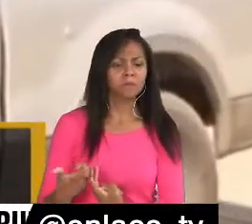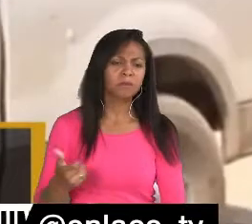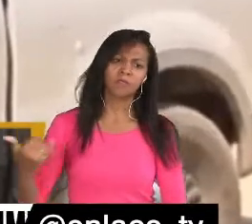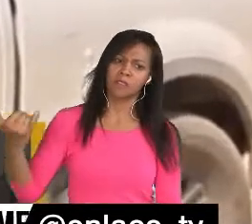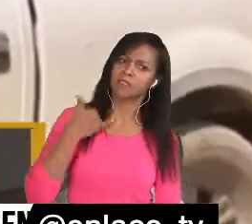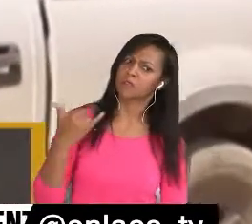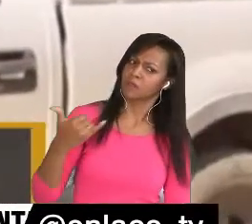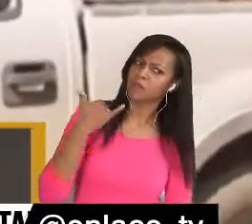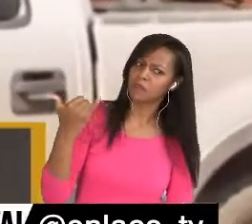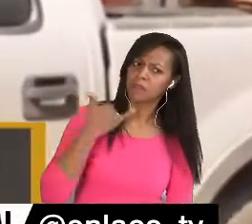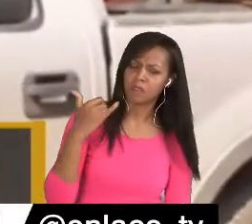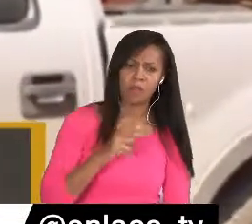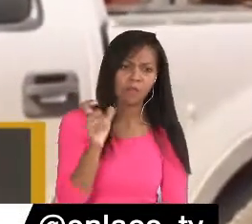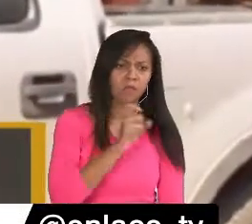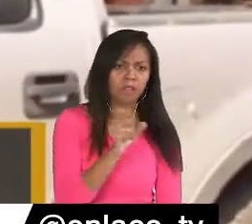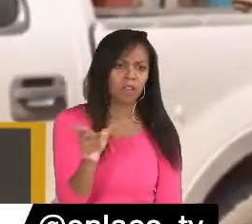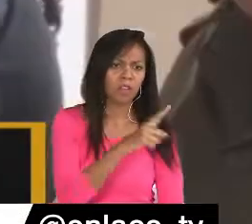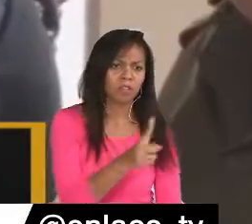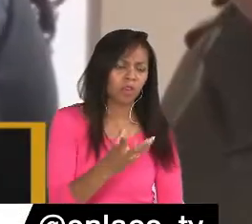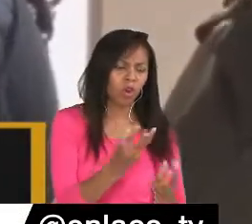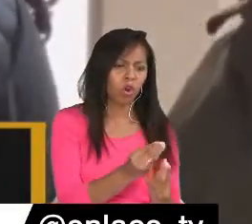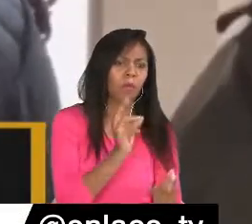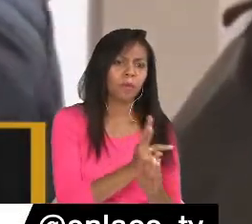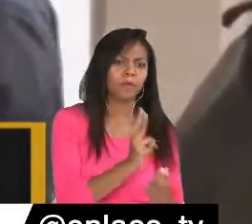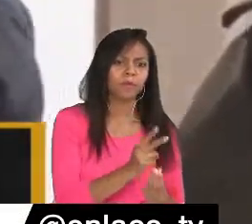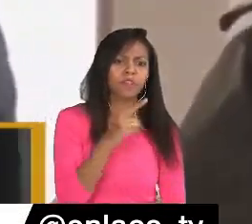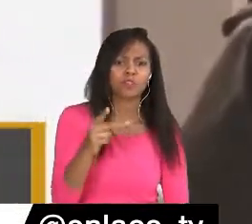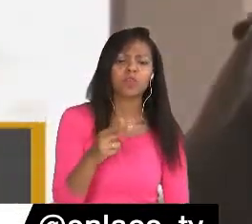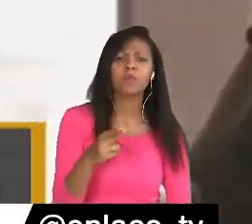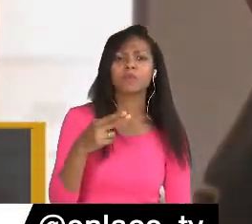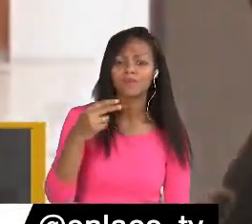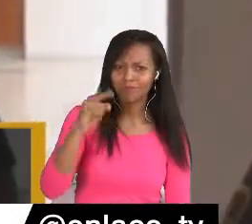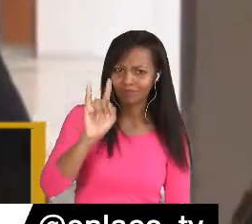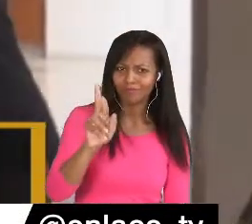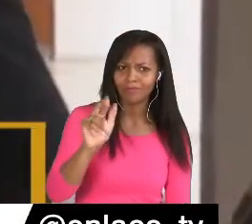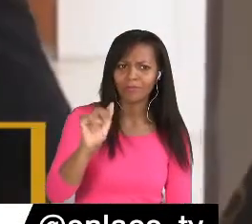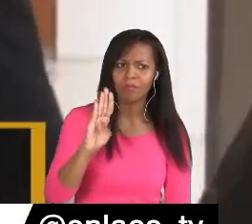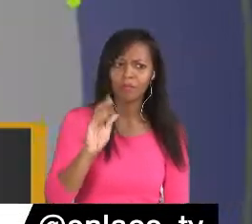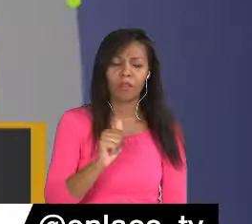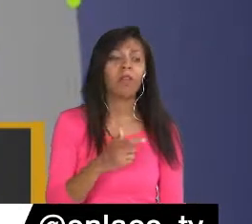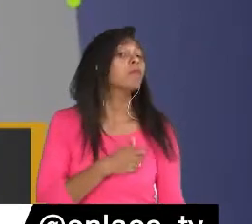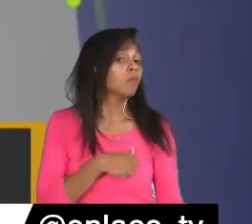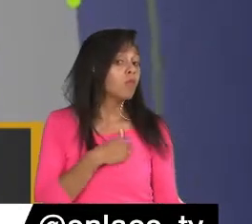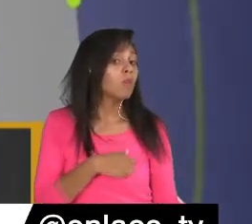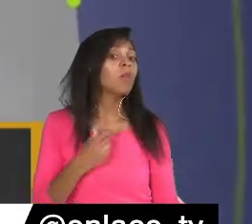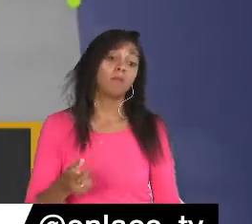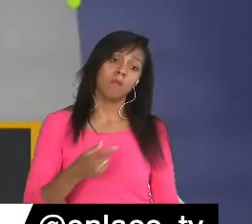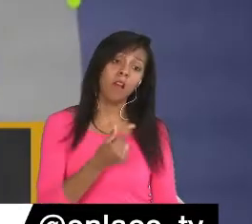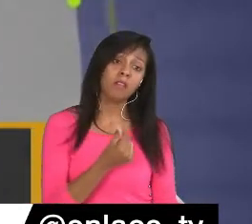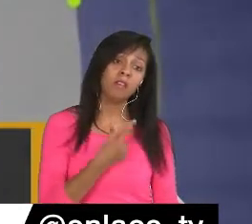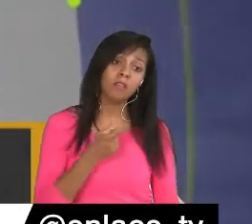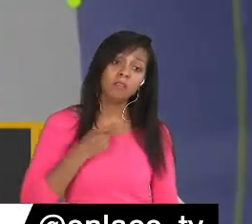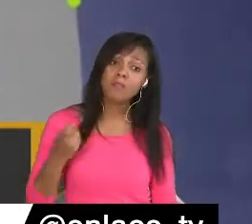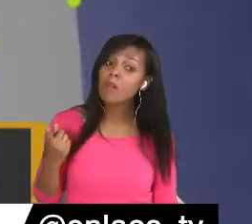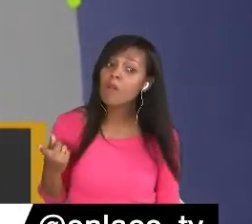nombre de miembros de bandas criminales de Urabá, en las que le piden dinero y uniformes. Preocupado me encuentro